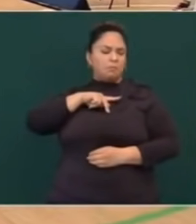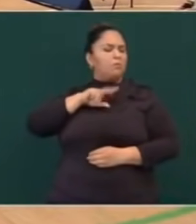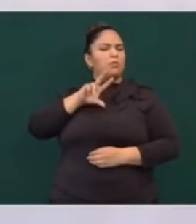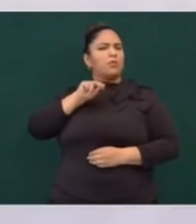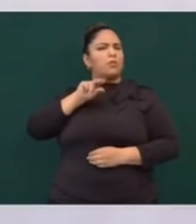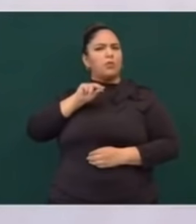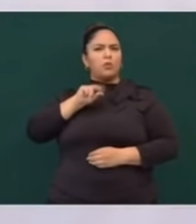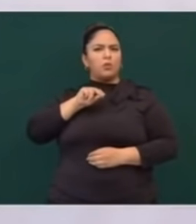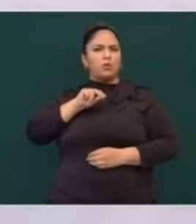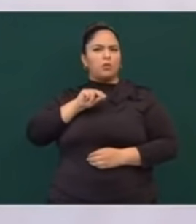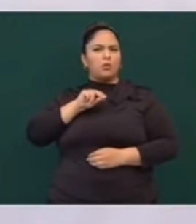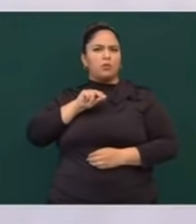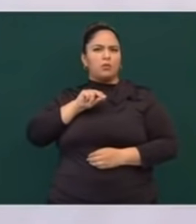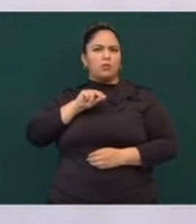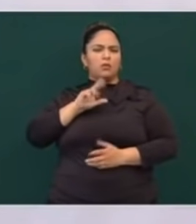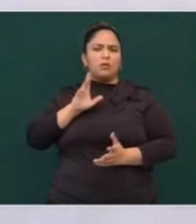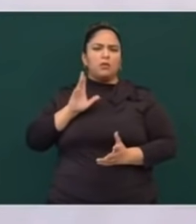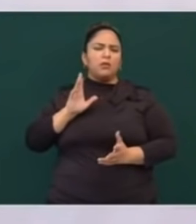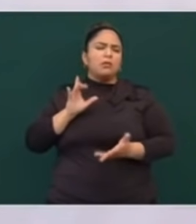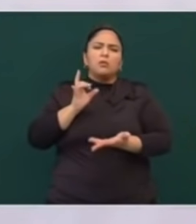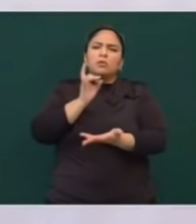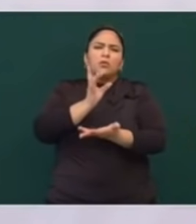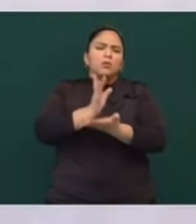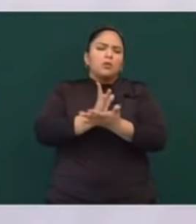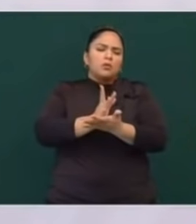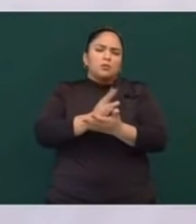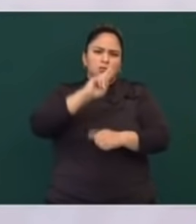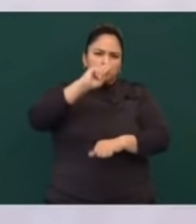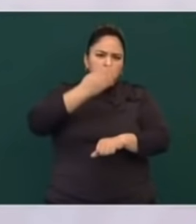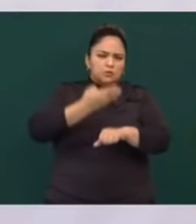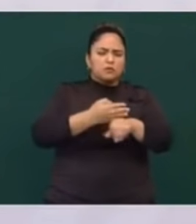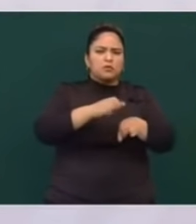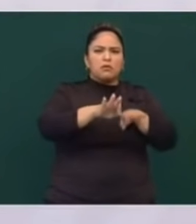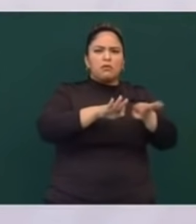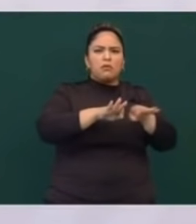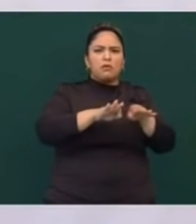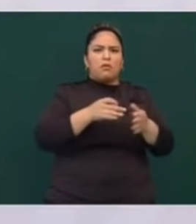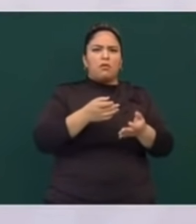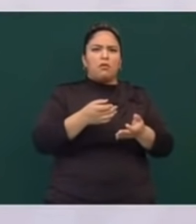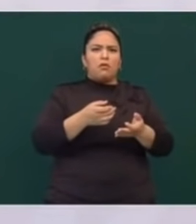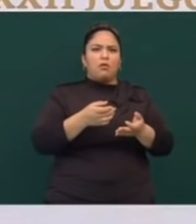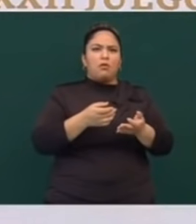que un simple o sencillo administrador de los dineros del pueblo.